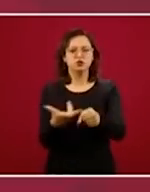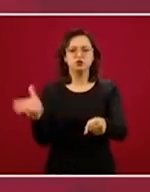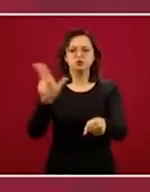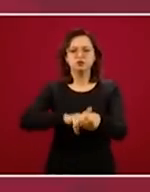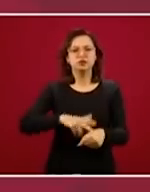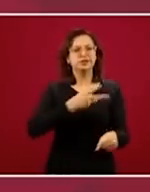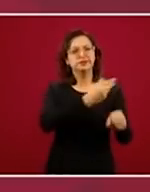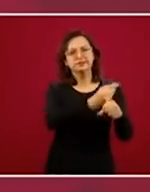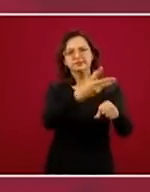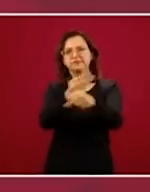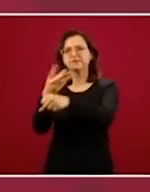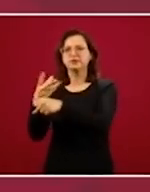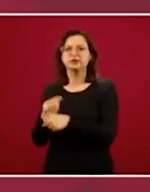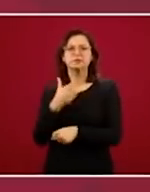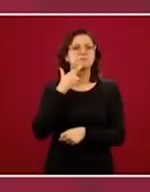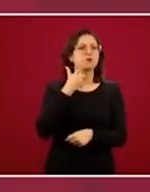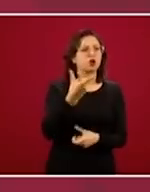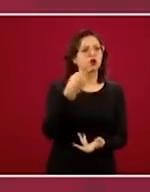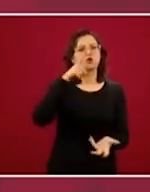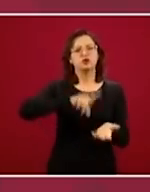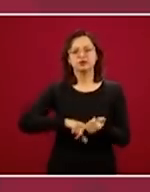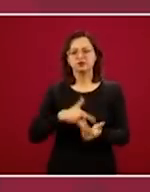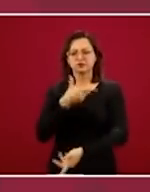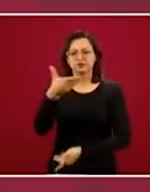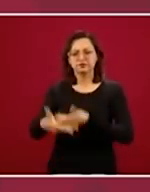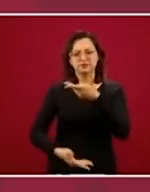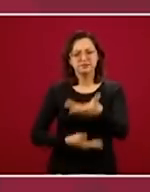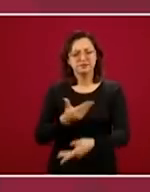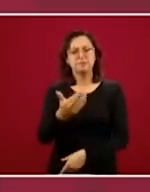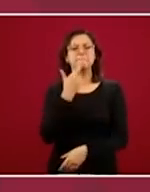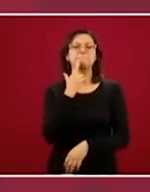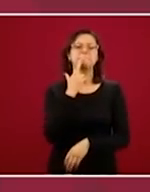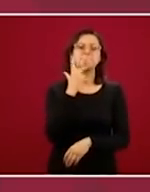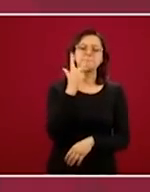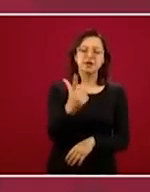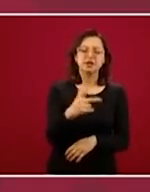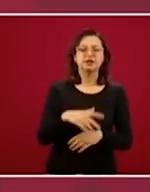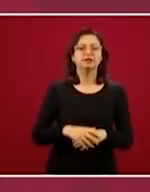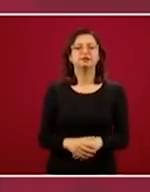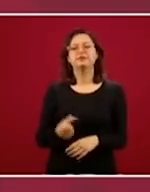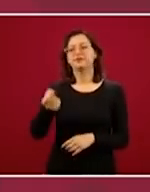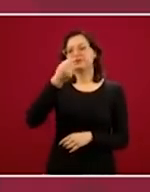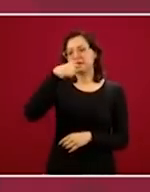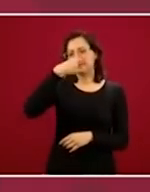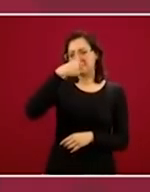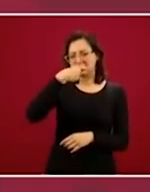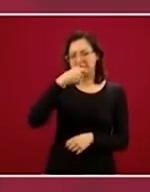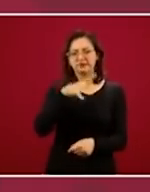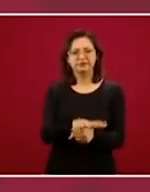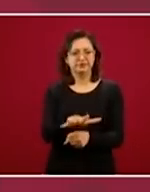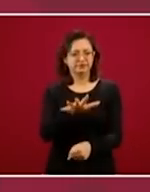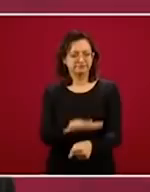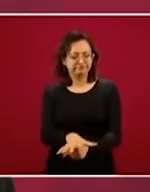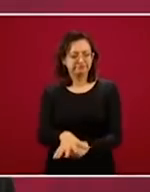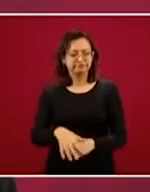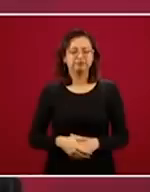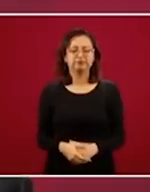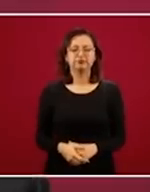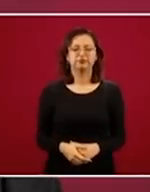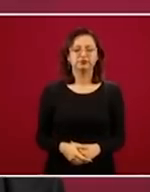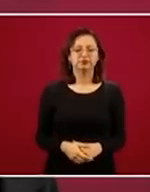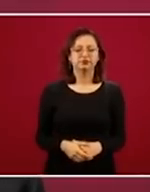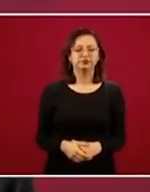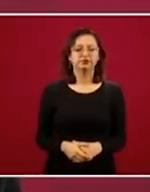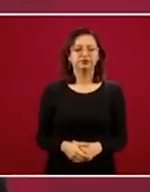que mejore el servicio que no falten las medicinas que